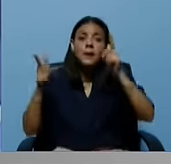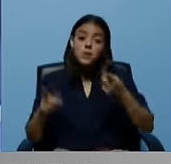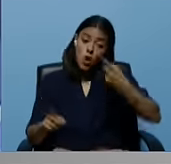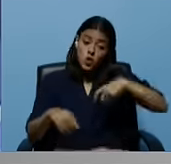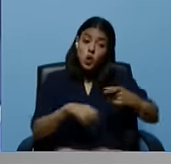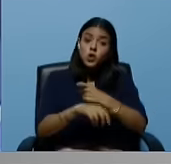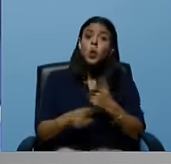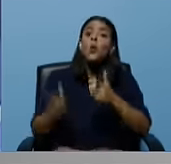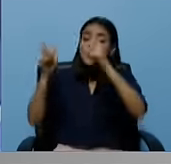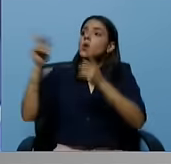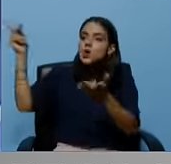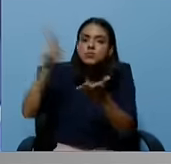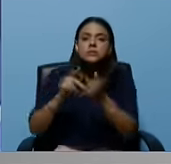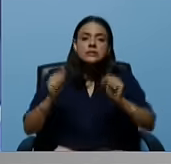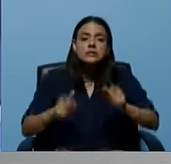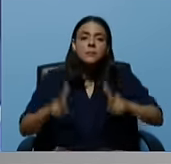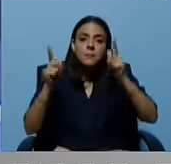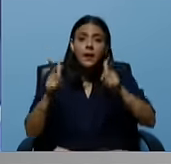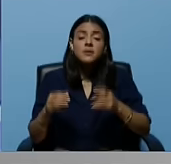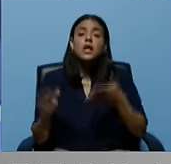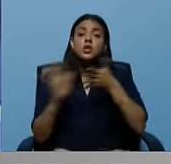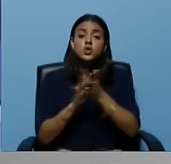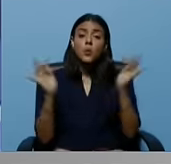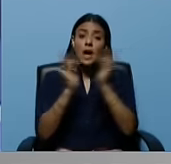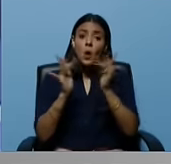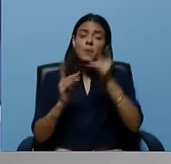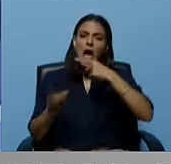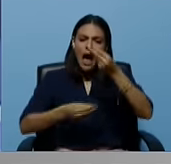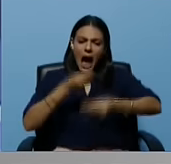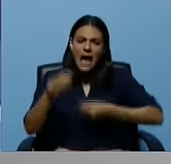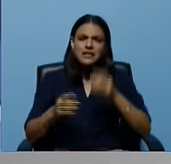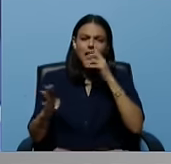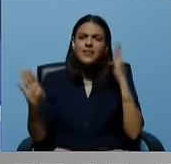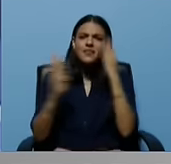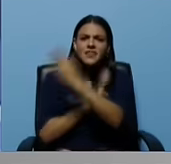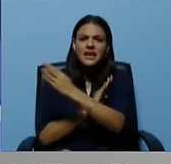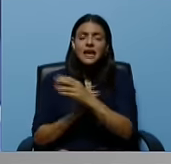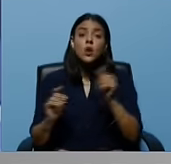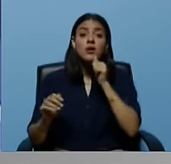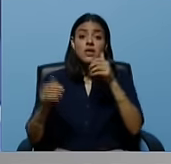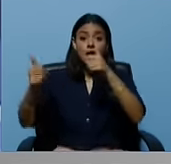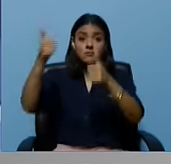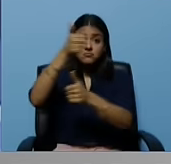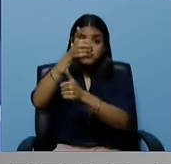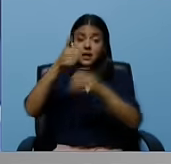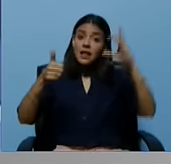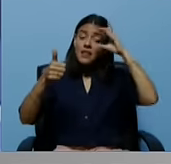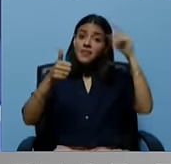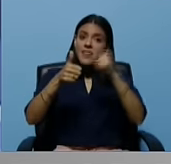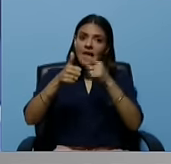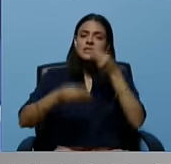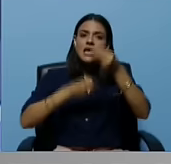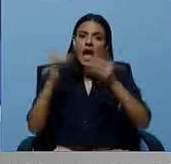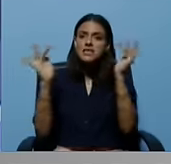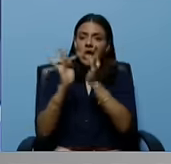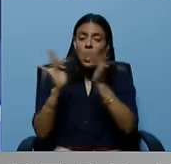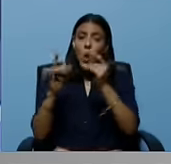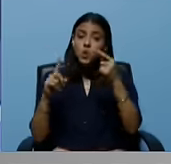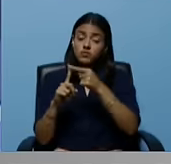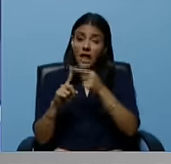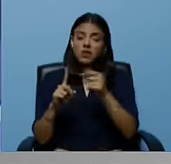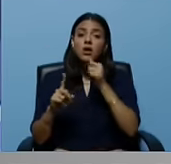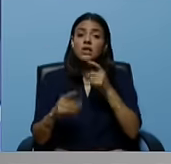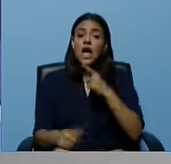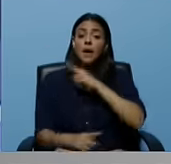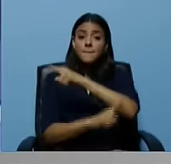Venezuela, a través de conversaciones que se dieron directamente entre la vicepresidenta Delcy Elovina Rodríguez, comisionada por el